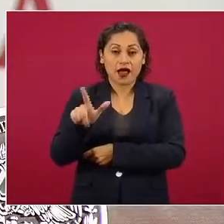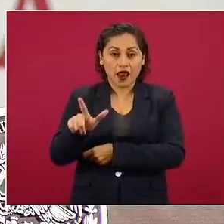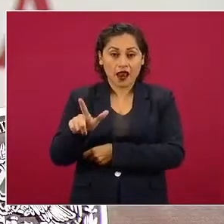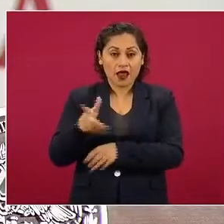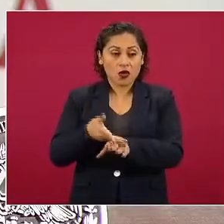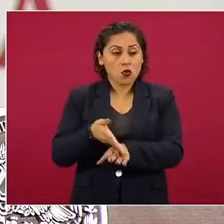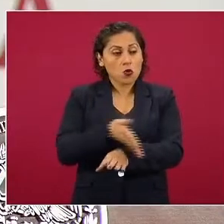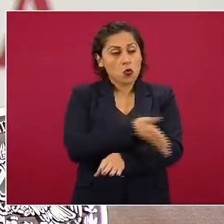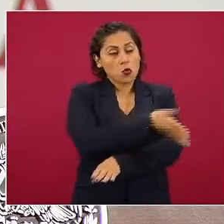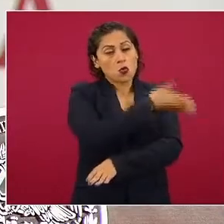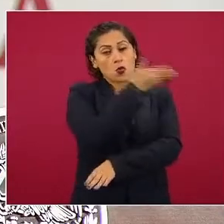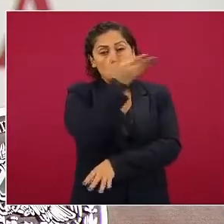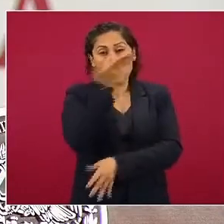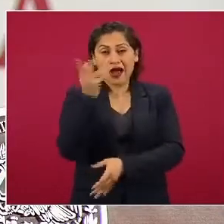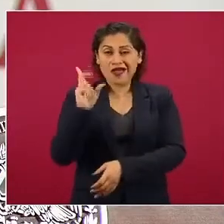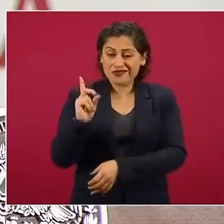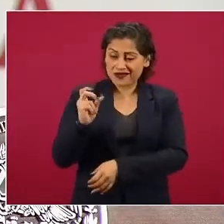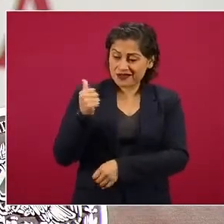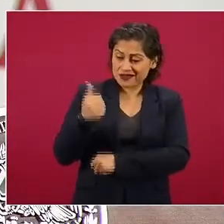llevó 36 años.